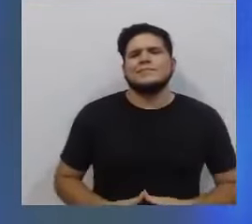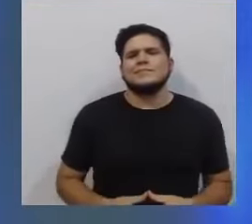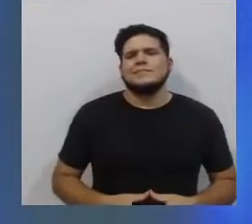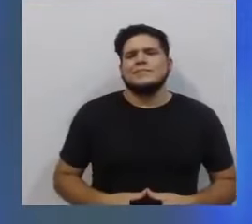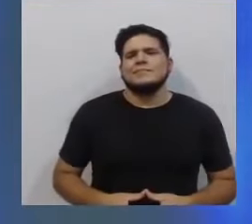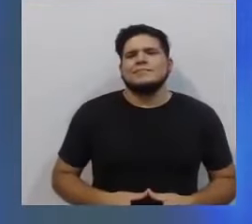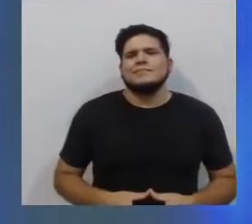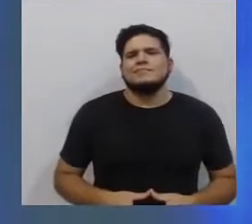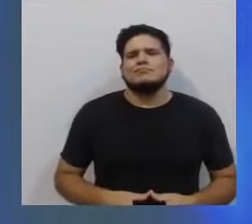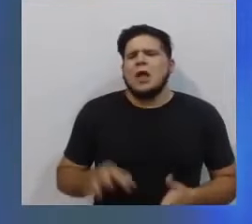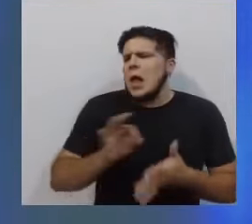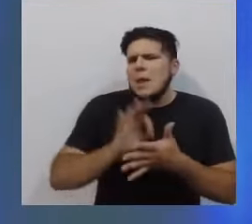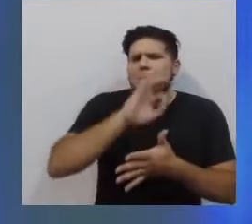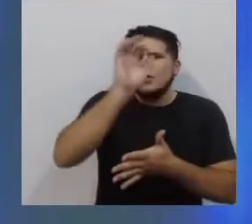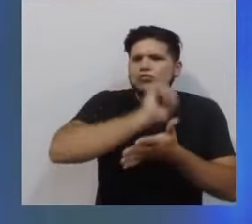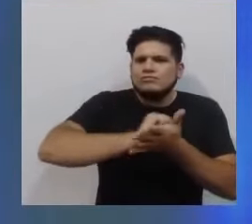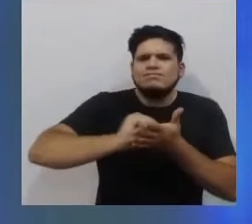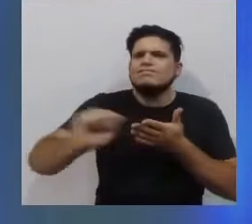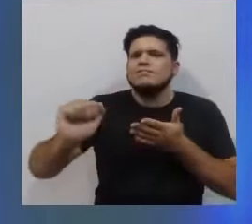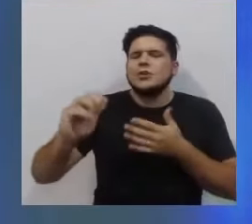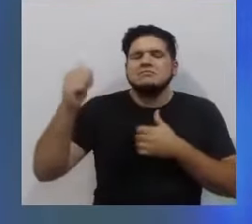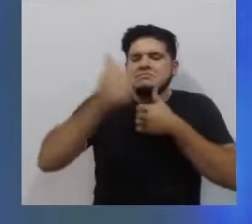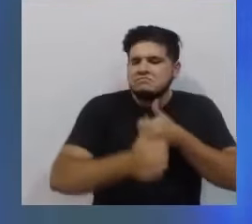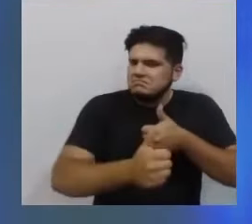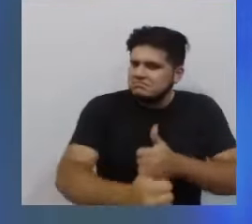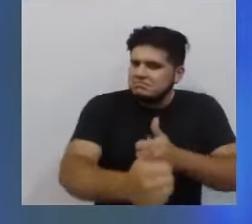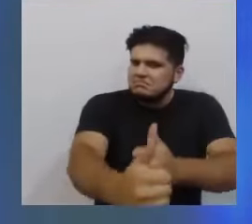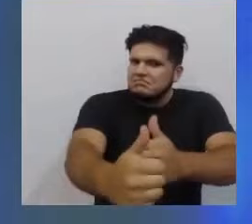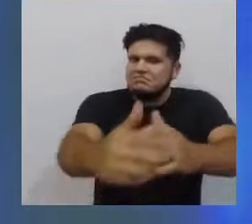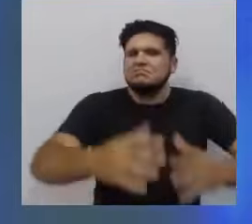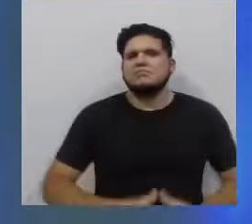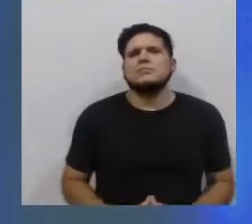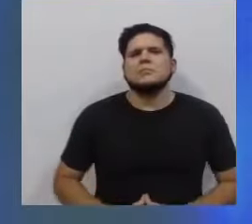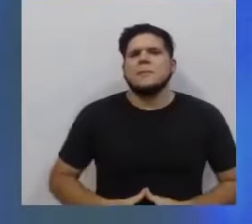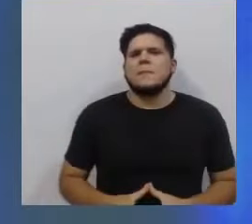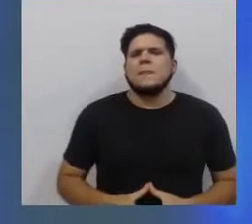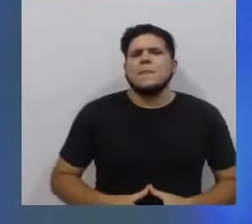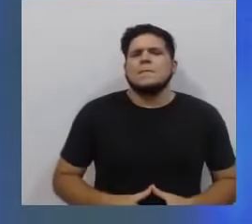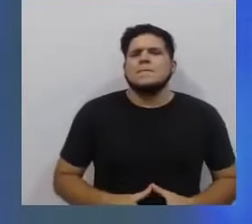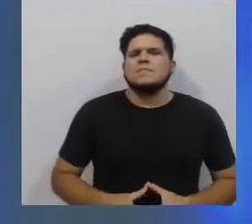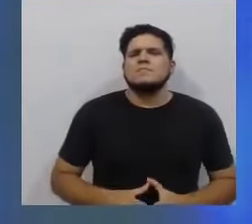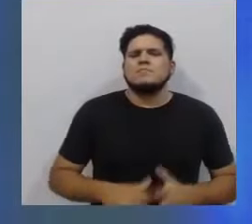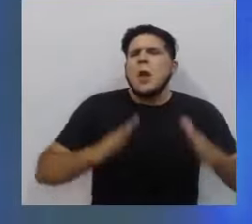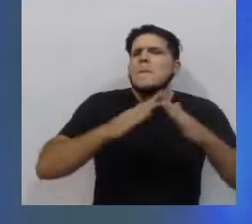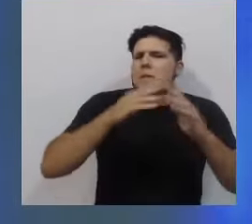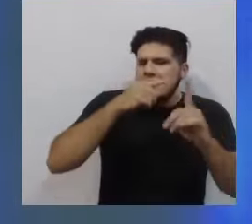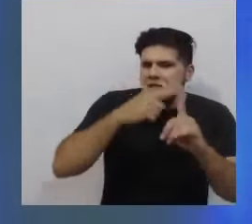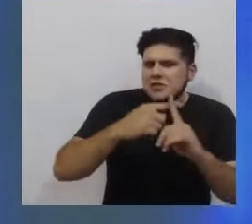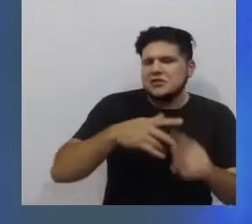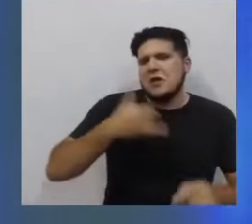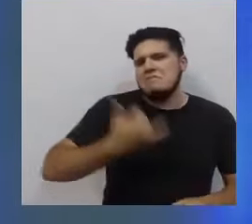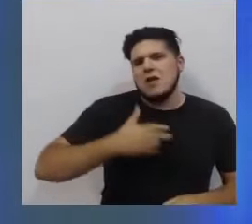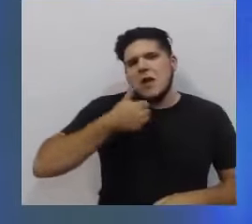donde hay un propósito de dios para la iglesia hay un propósito de dios para cada uno de nosotros como miembros